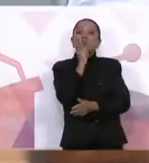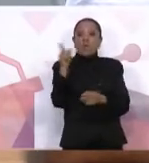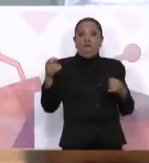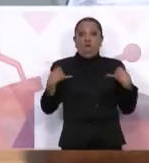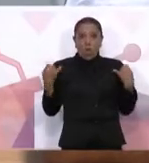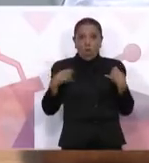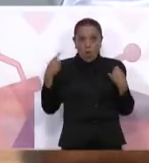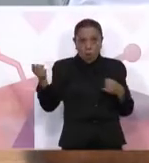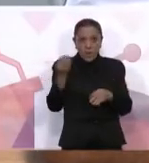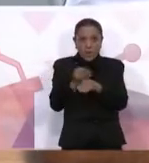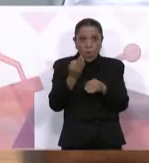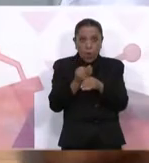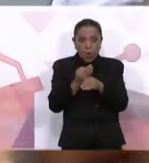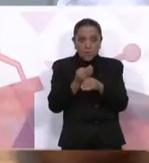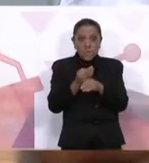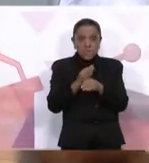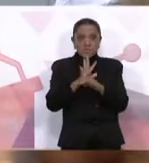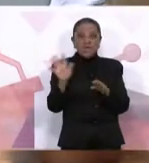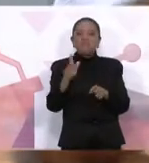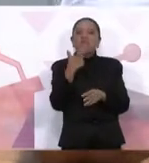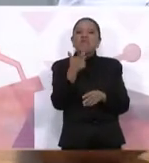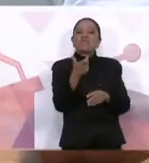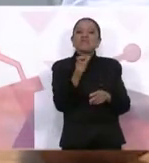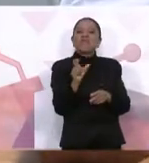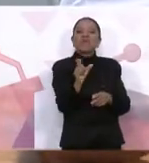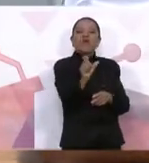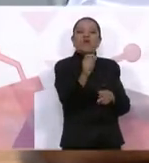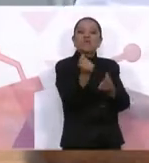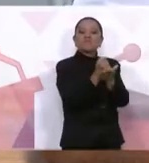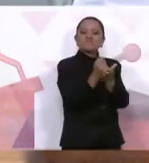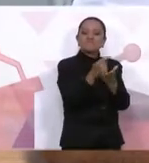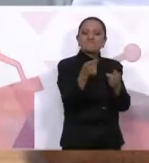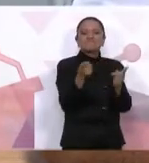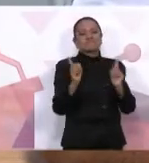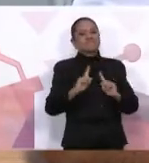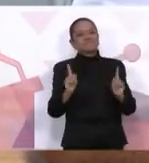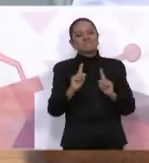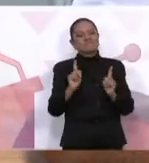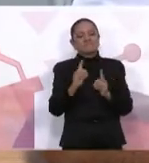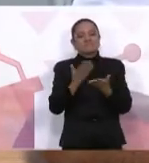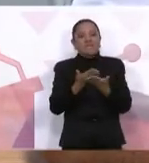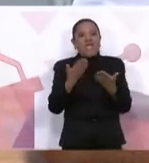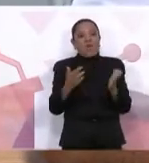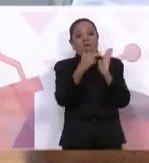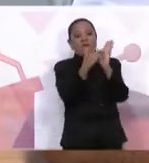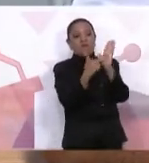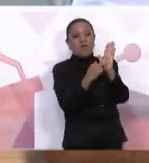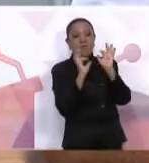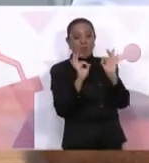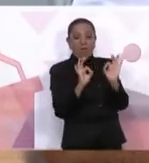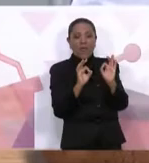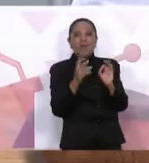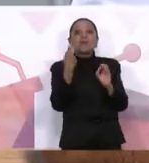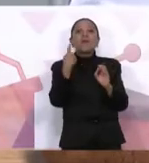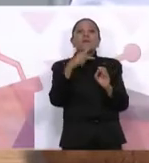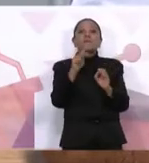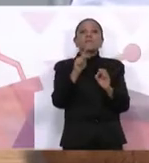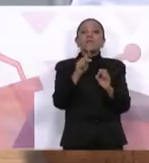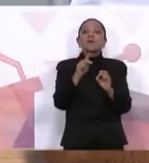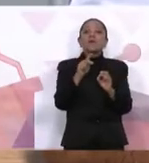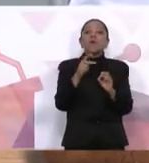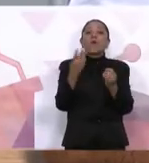ahora de manera arbitraria efectivo se va a regular y se le va a dar una asignación de recursos para libros comida